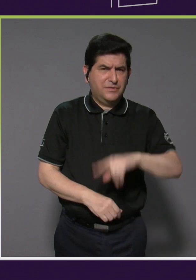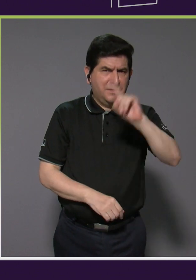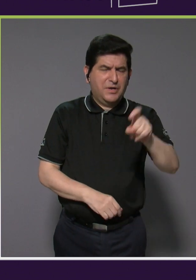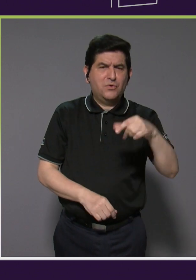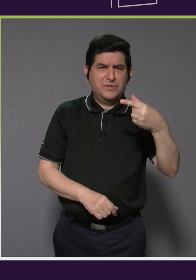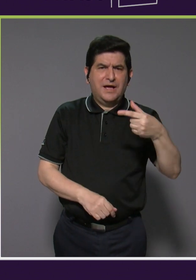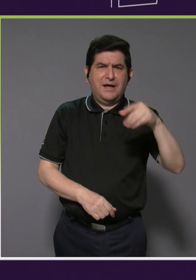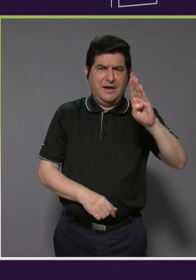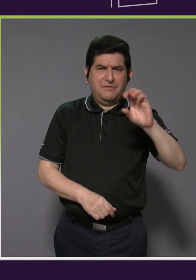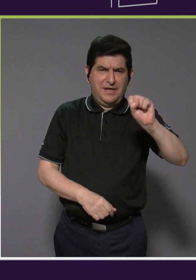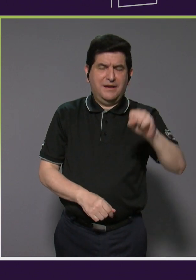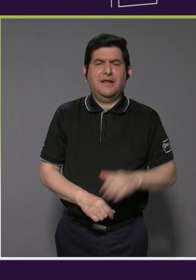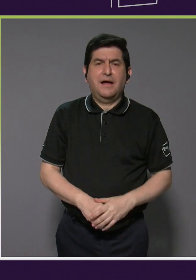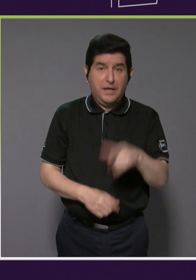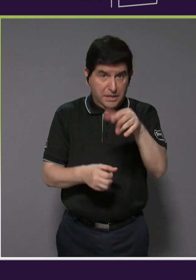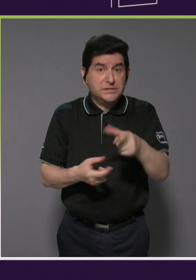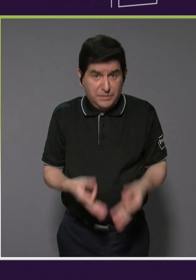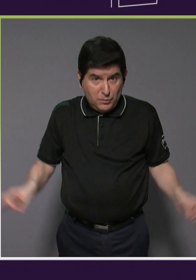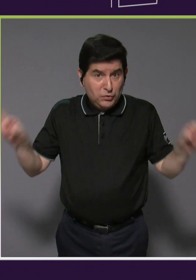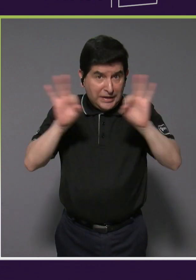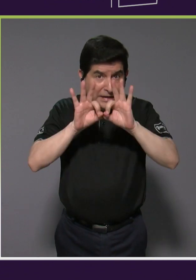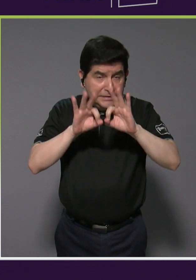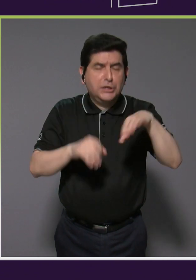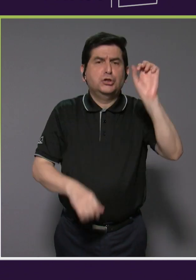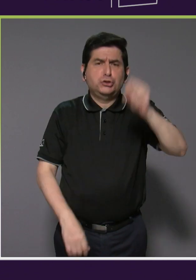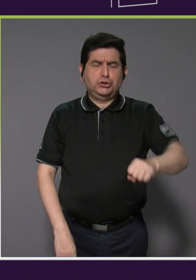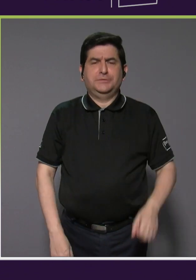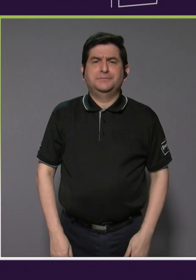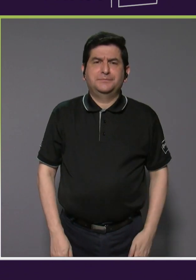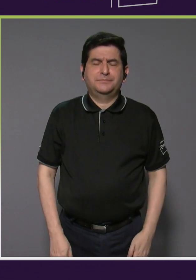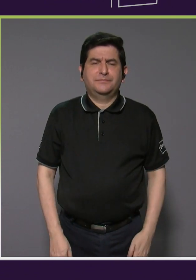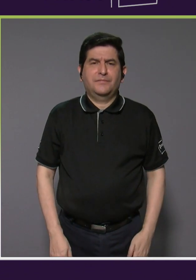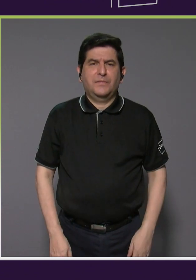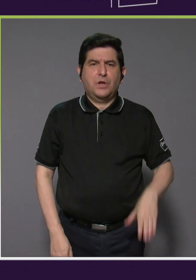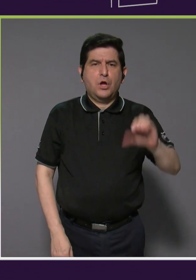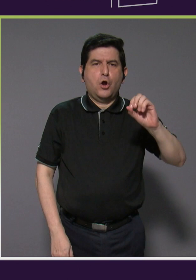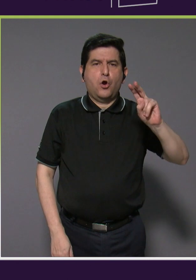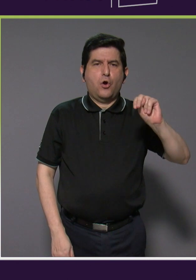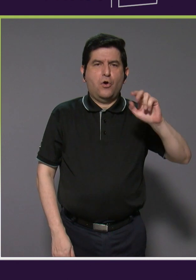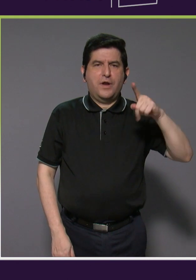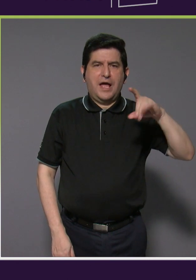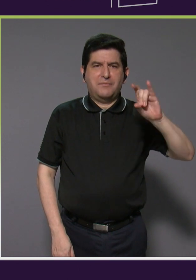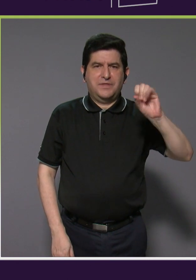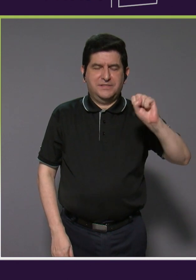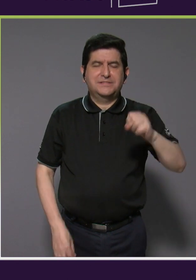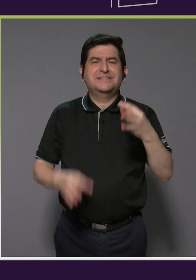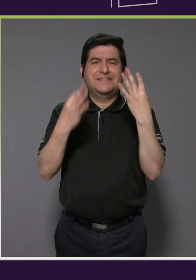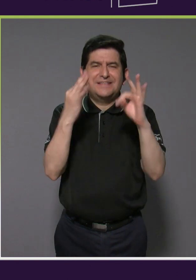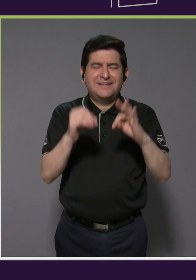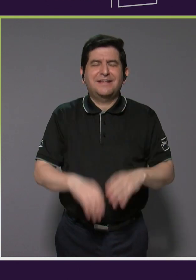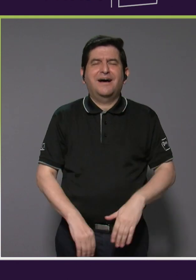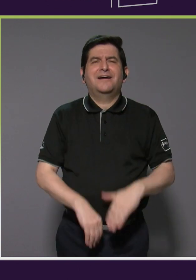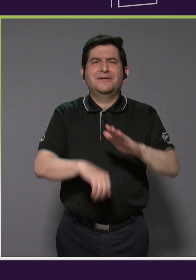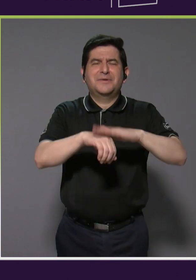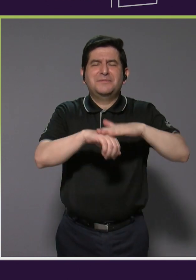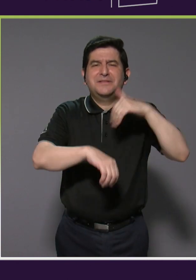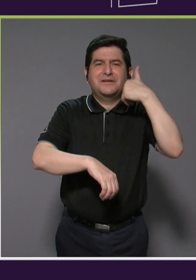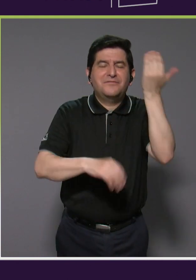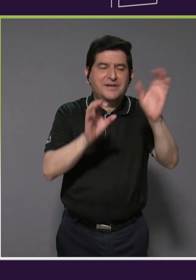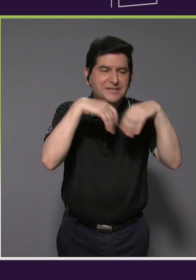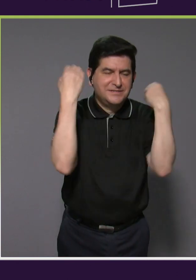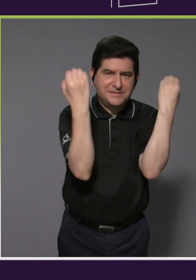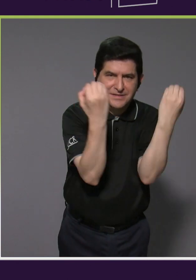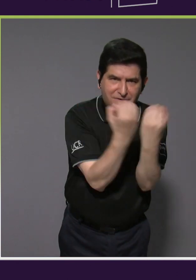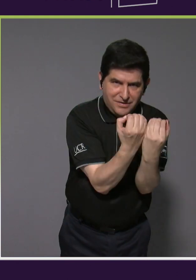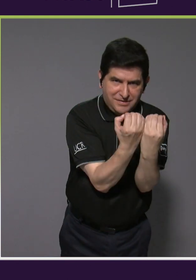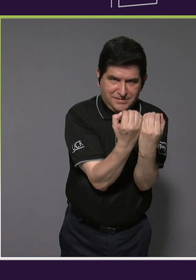importante. Claro, sí, de CONAPDIS es tratar de facilitar a las